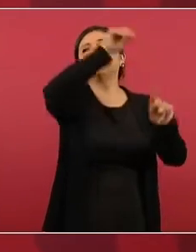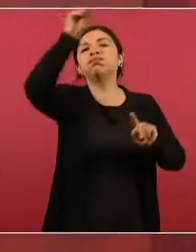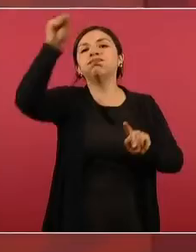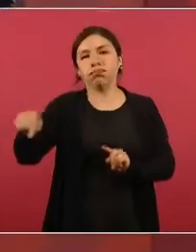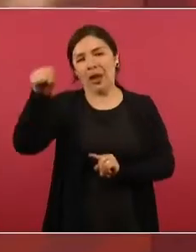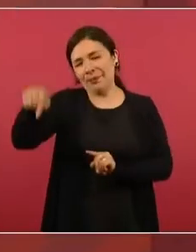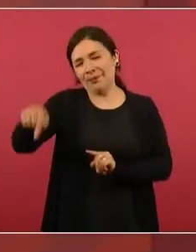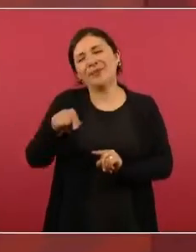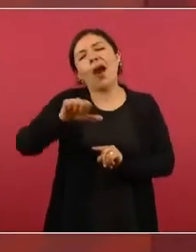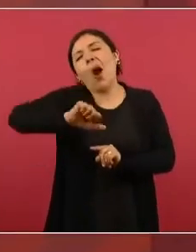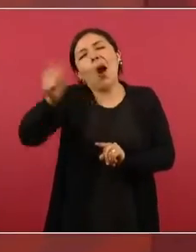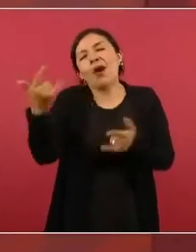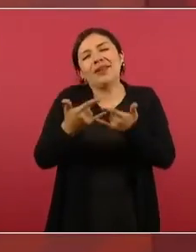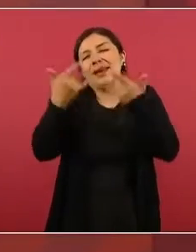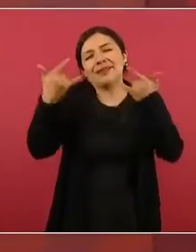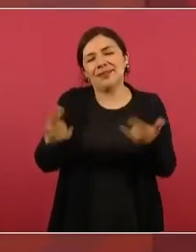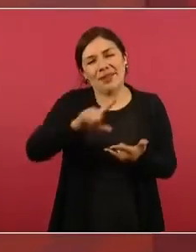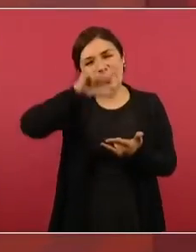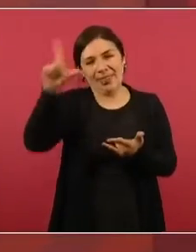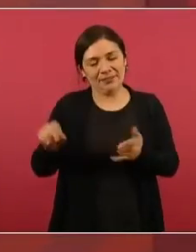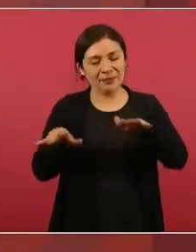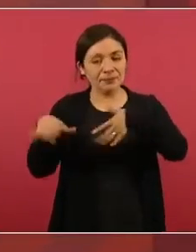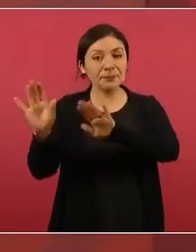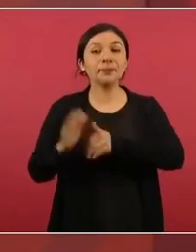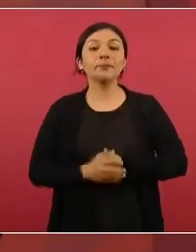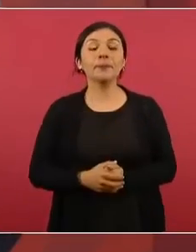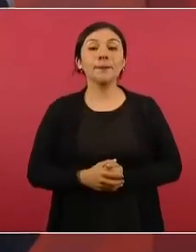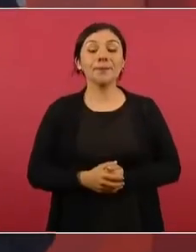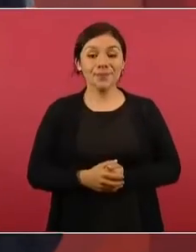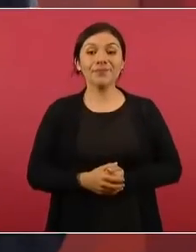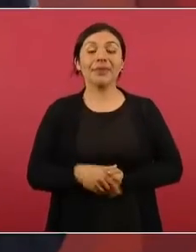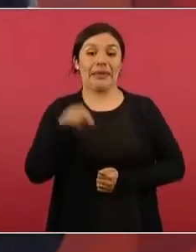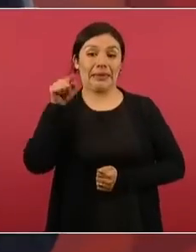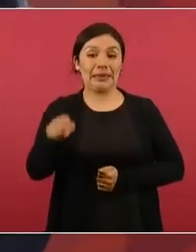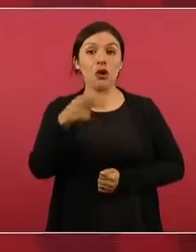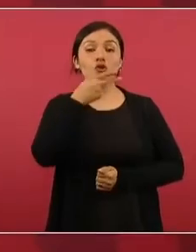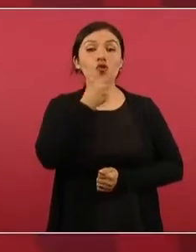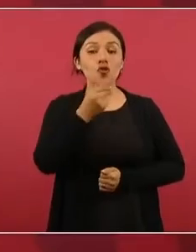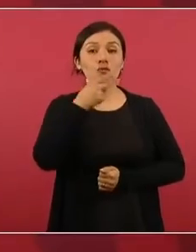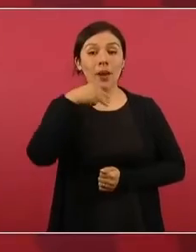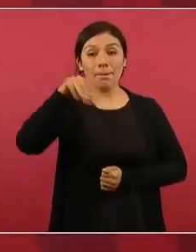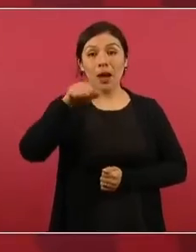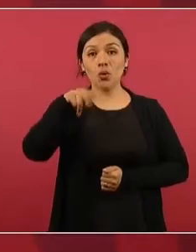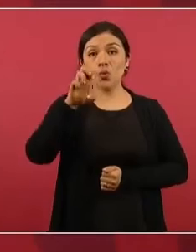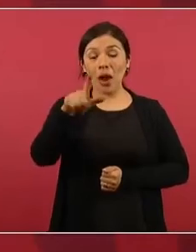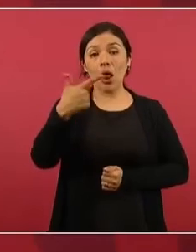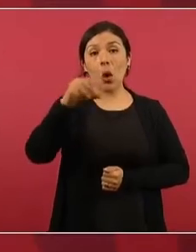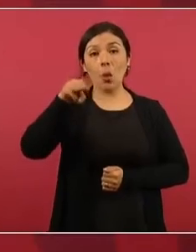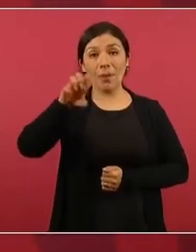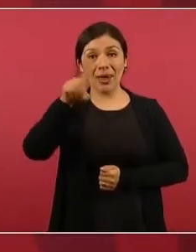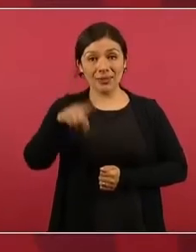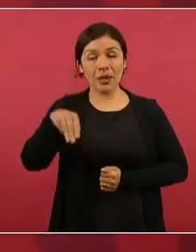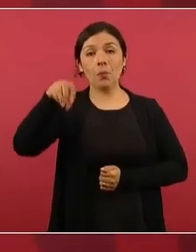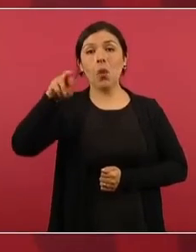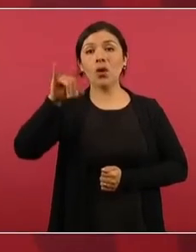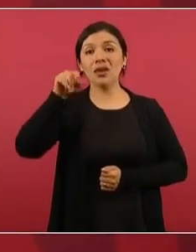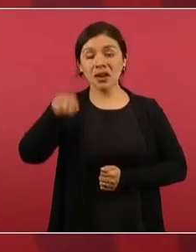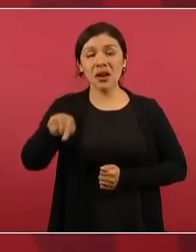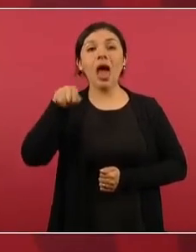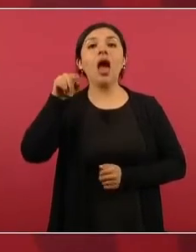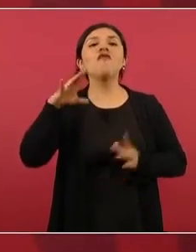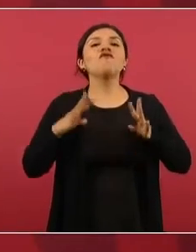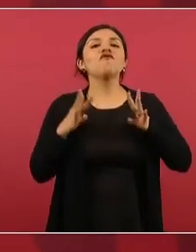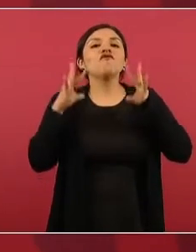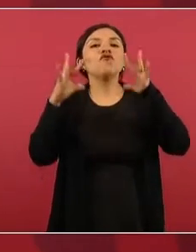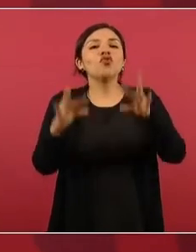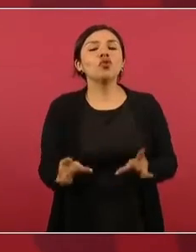Pero esa es una historia de otro tipo. Entonces, don Manuel Gómez Morín funda el